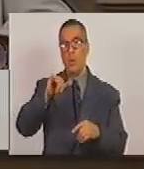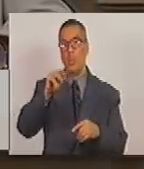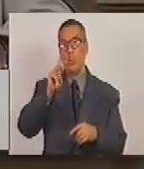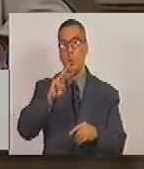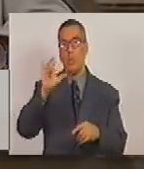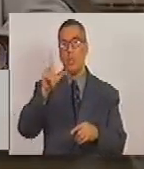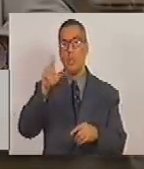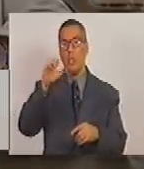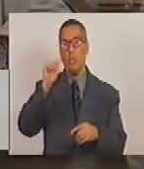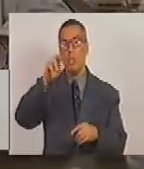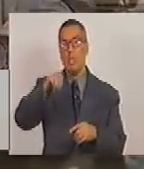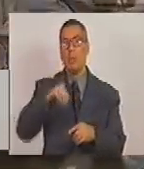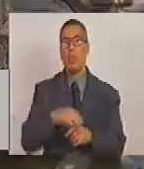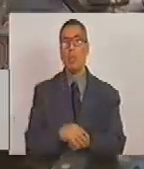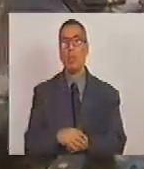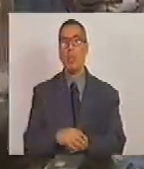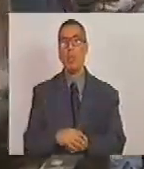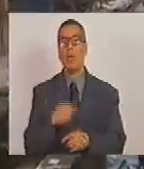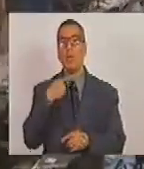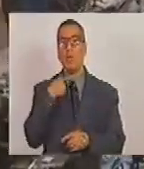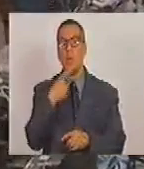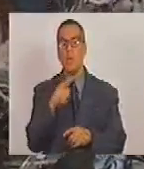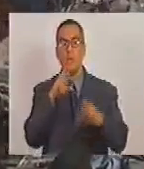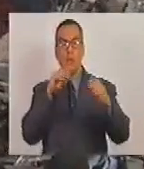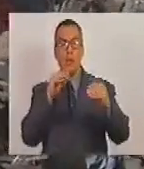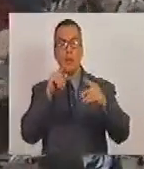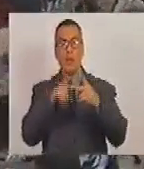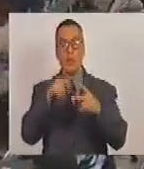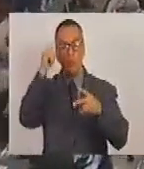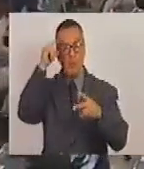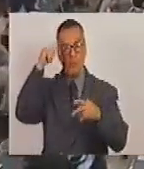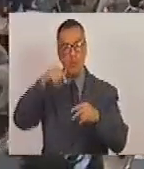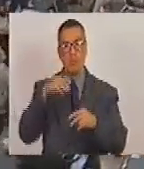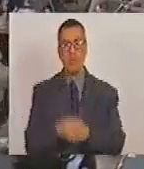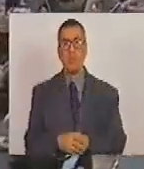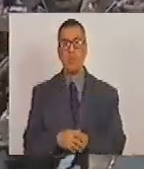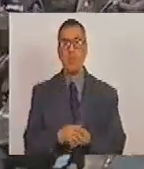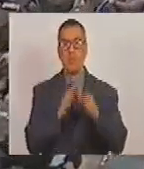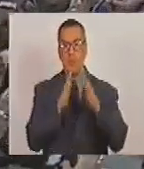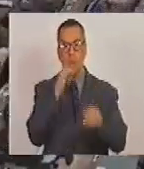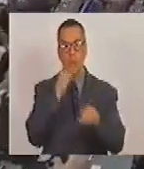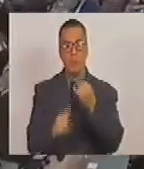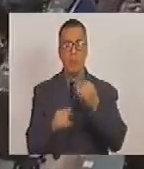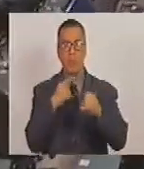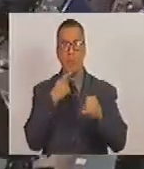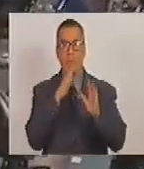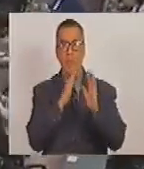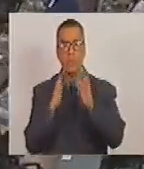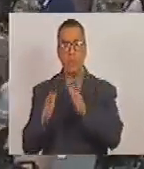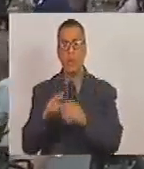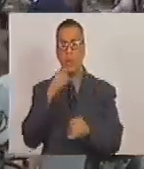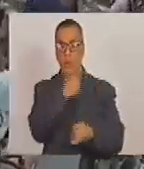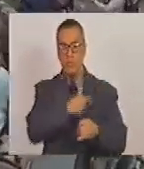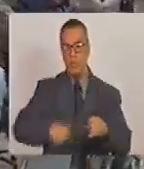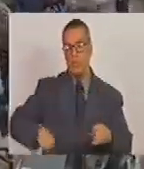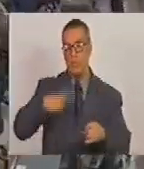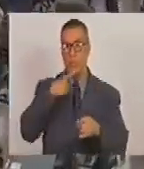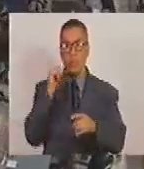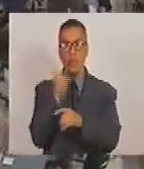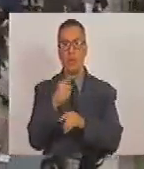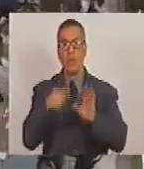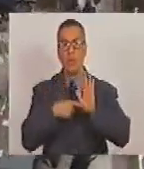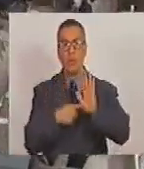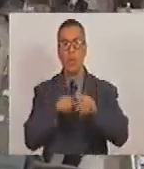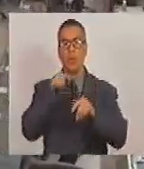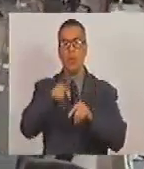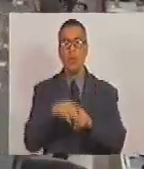William Alfredo Castillo Boyet, quien dio el discurso de orden. Concluido el discurso de orden, el presidente ordenó su